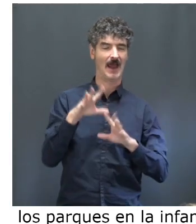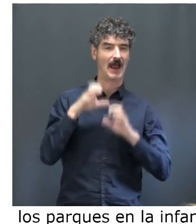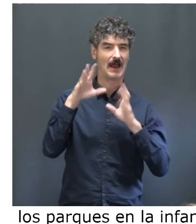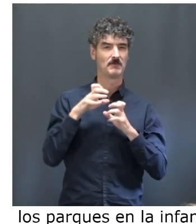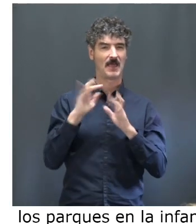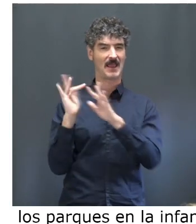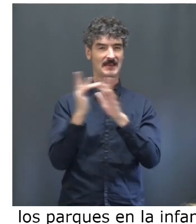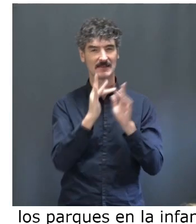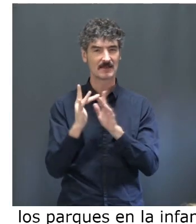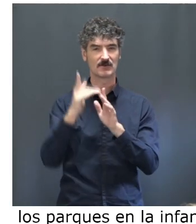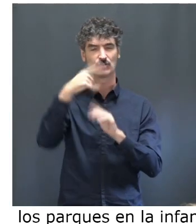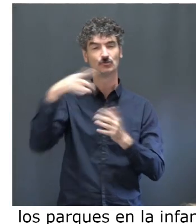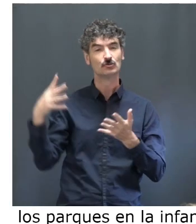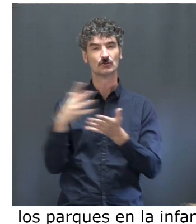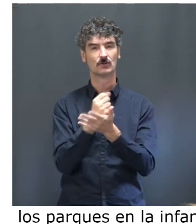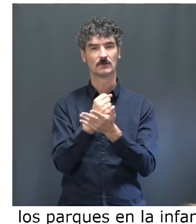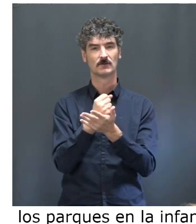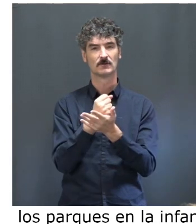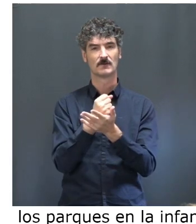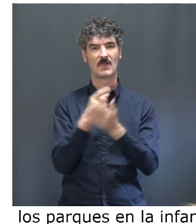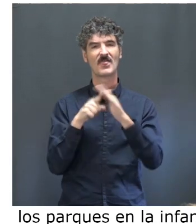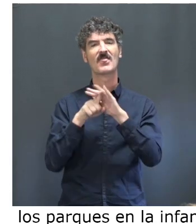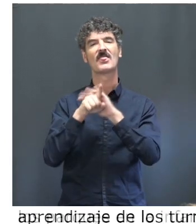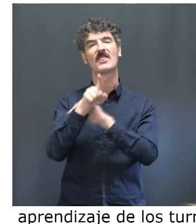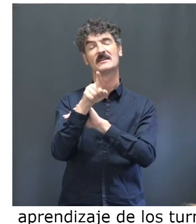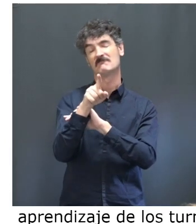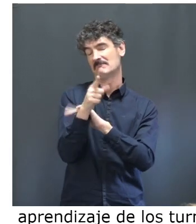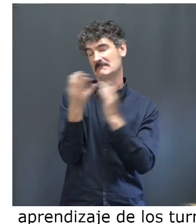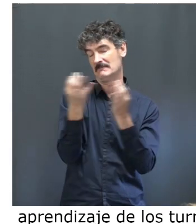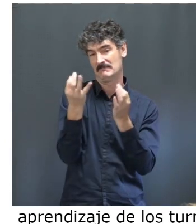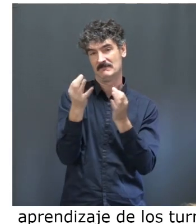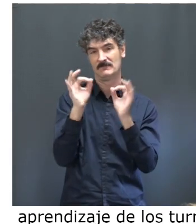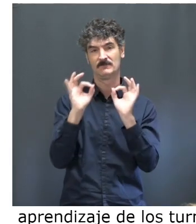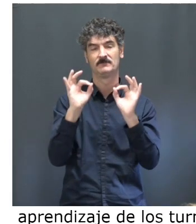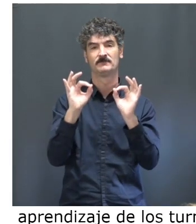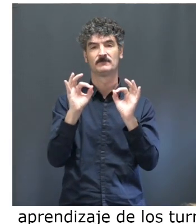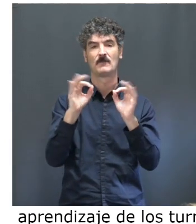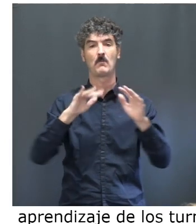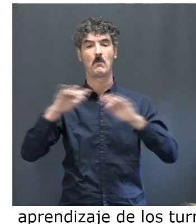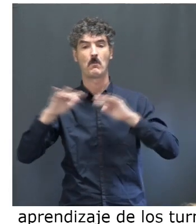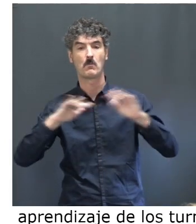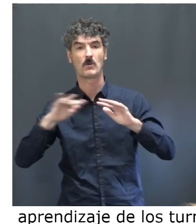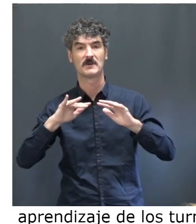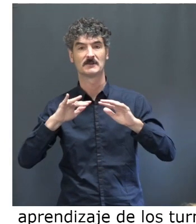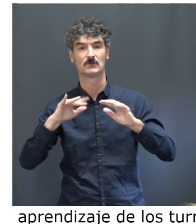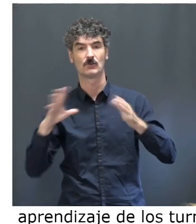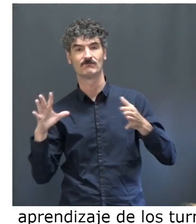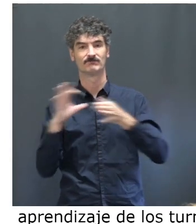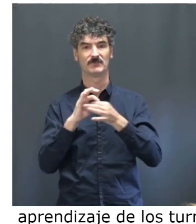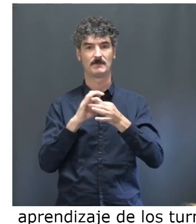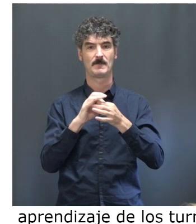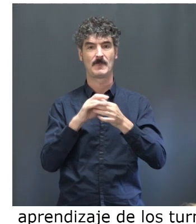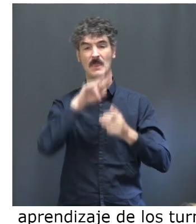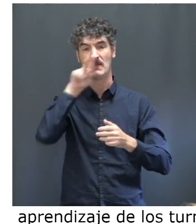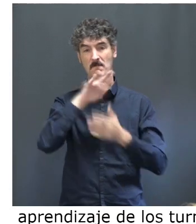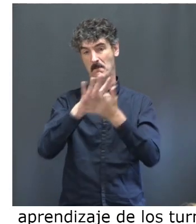interacción y todo el desarrollo que viene tanto con el movimiento como con la palabra, pero que se da en un entorno como